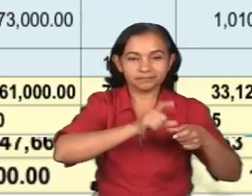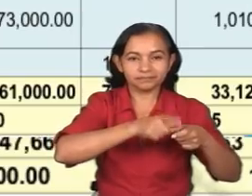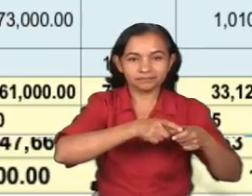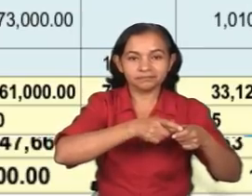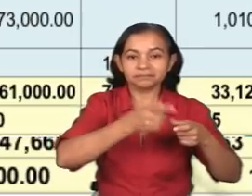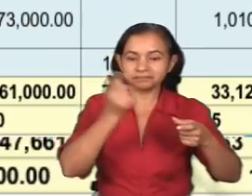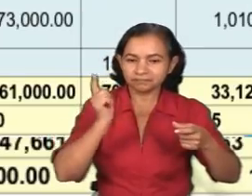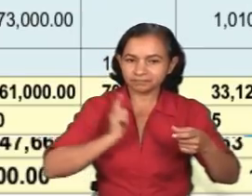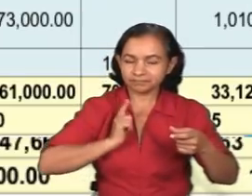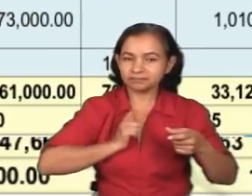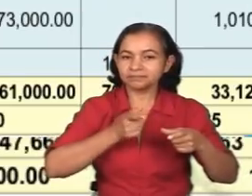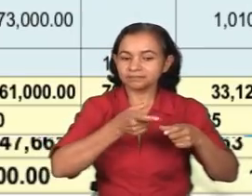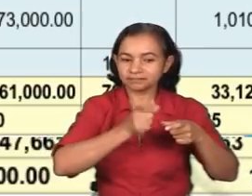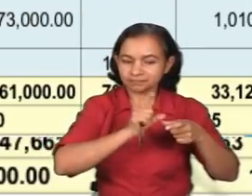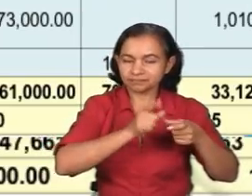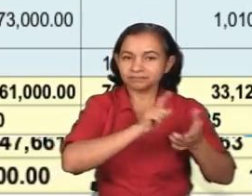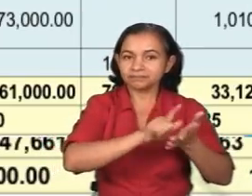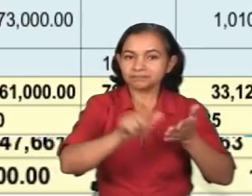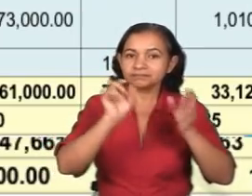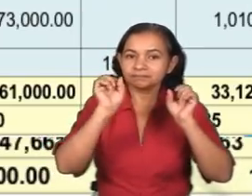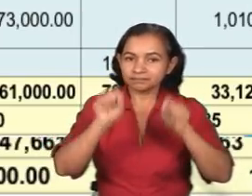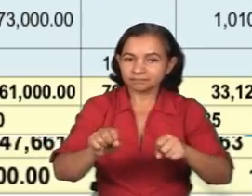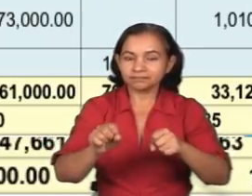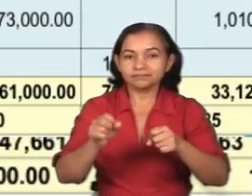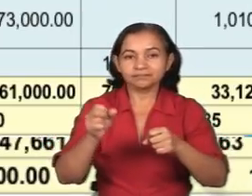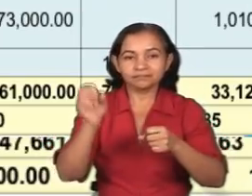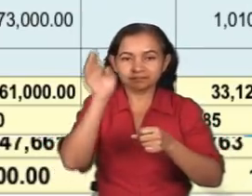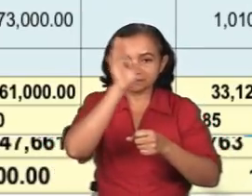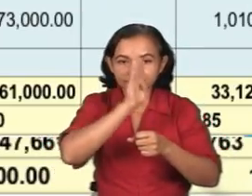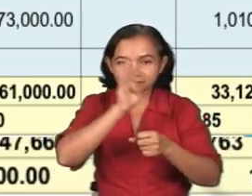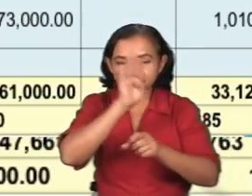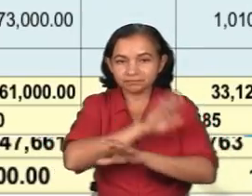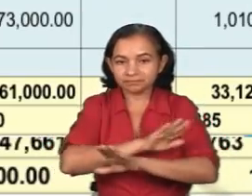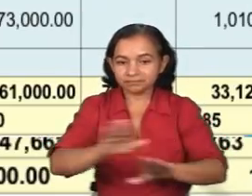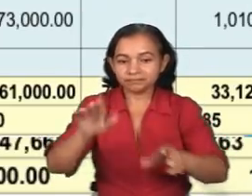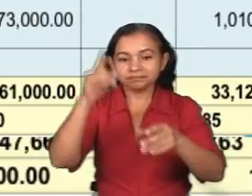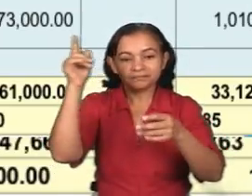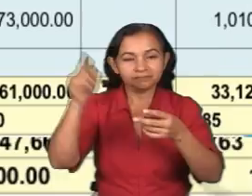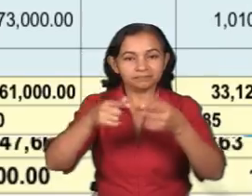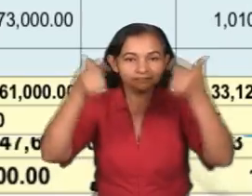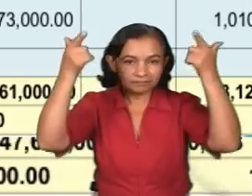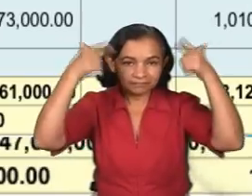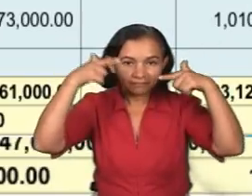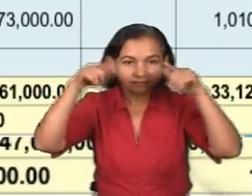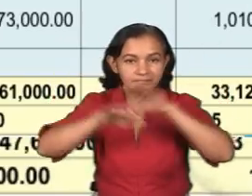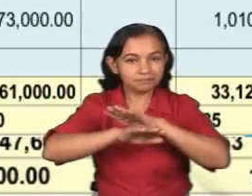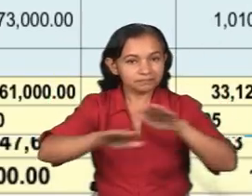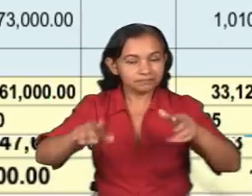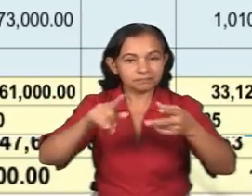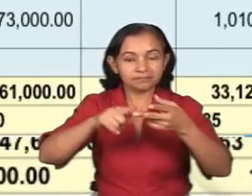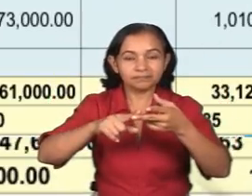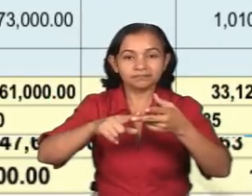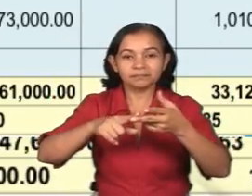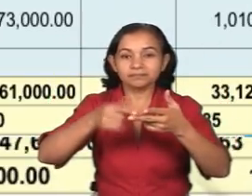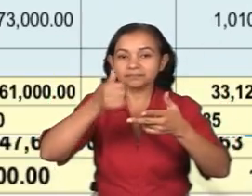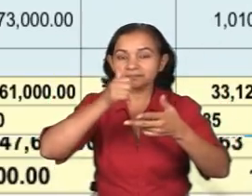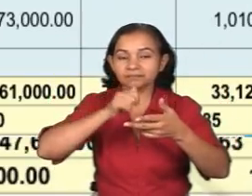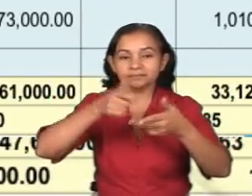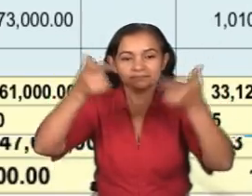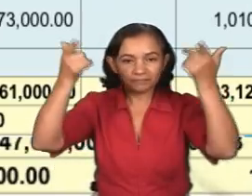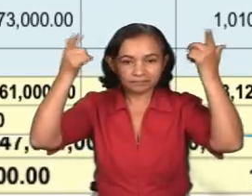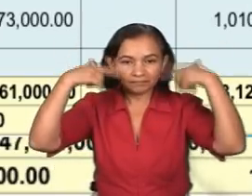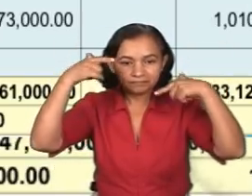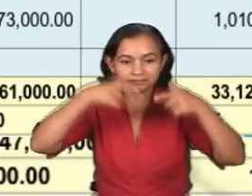también, agua potable, alcantarillado sanitario. Vamos a finalizar Bluefields, vamos a finalizar Masaya, el alcantarillado sanitario de